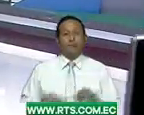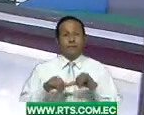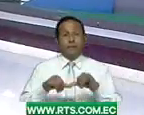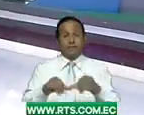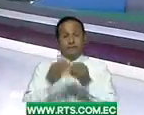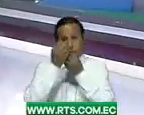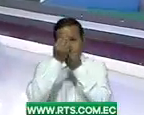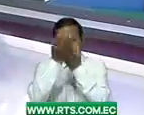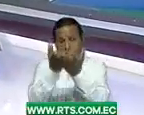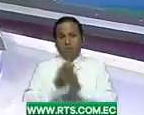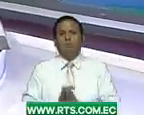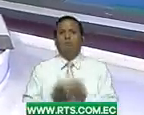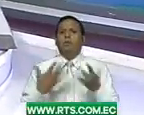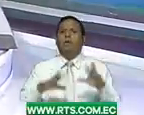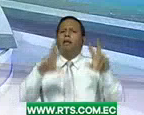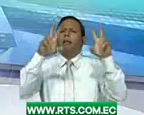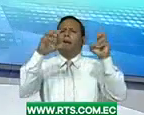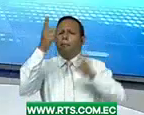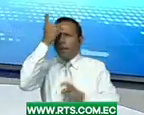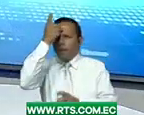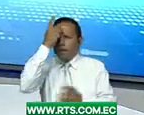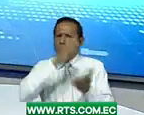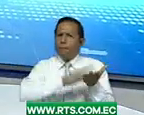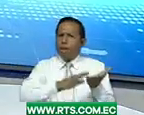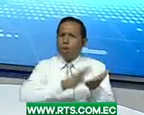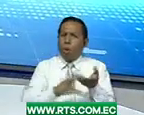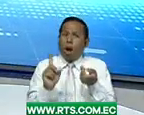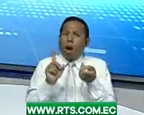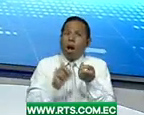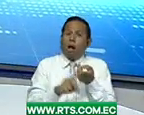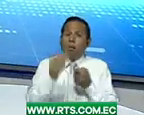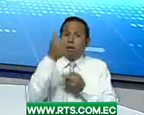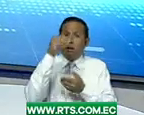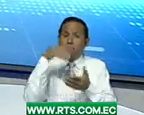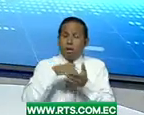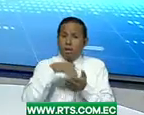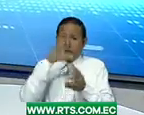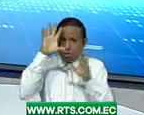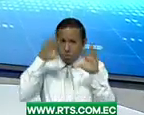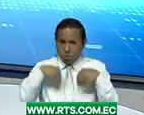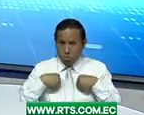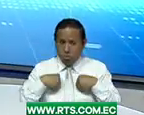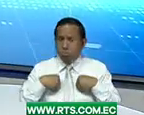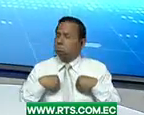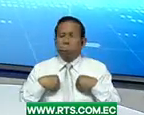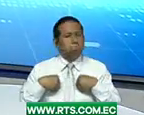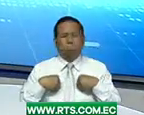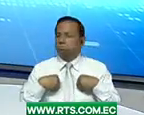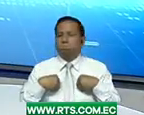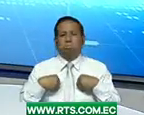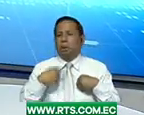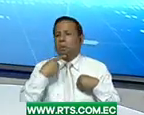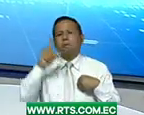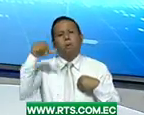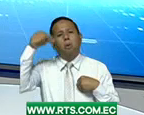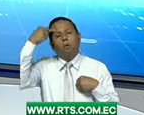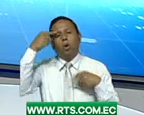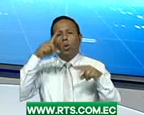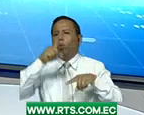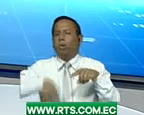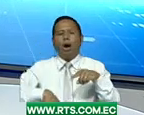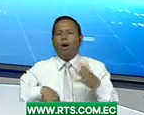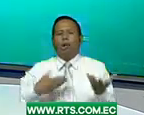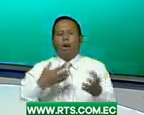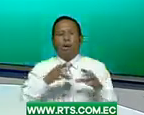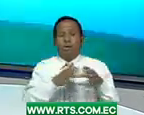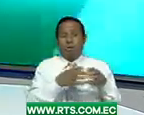Seguimos informando. La condonación de deudas hasta 10 mil dólares no será acogida por el gobierno nacional. Y ante esta posición gubernamental, la